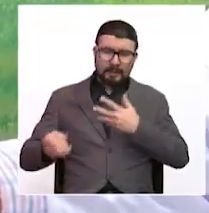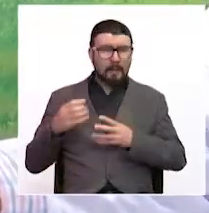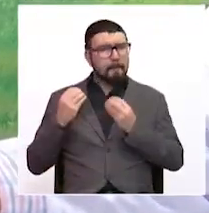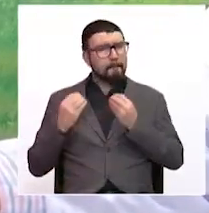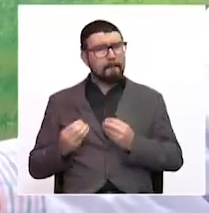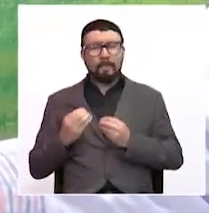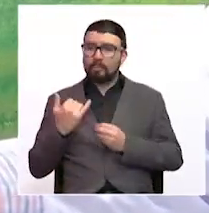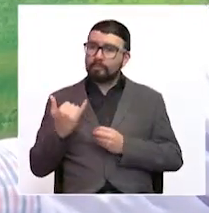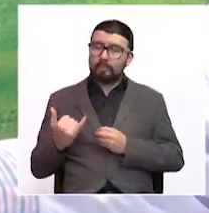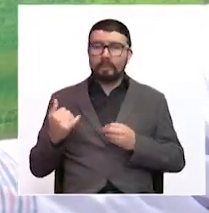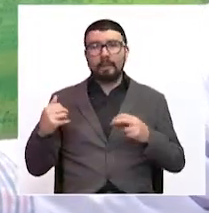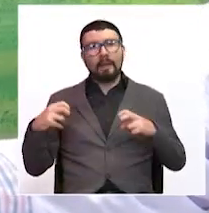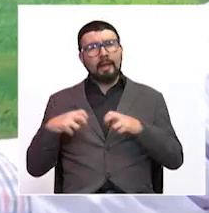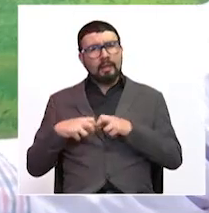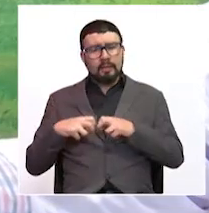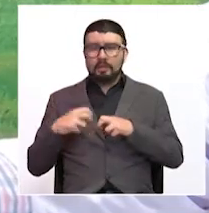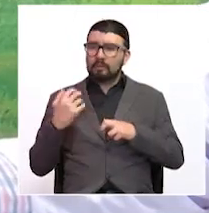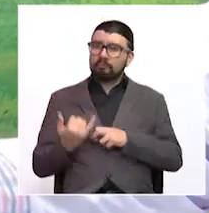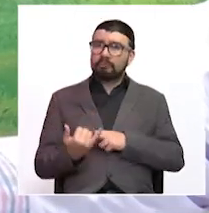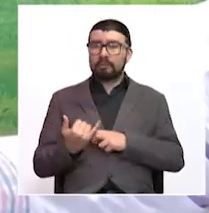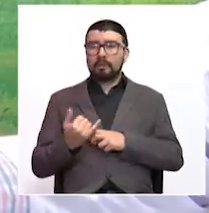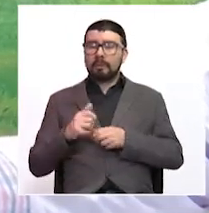como es el banano